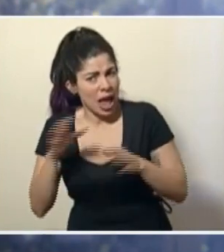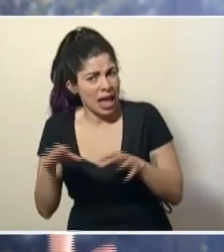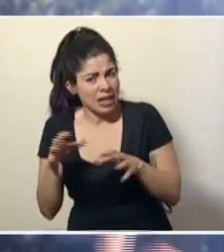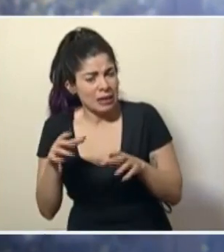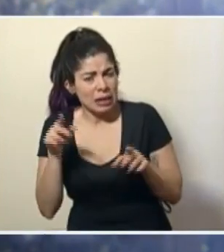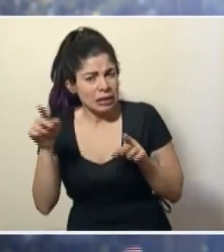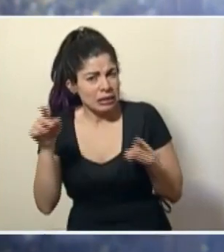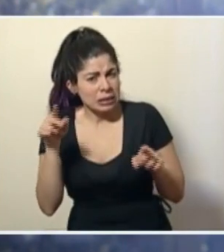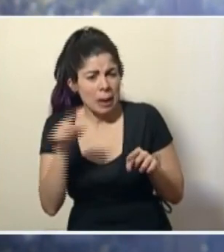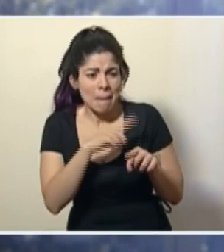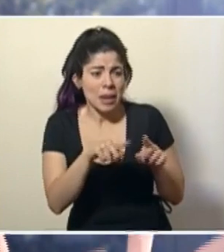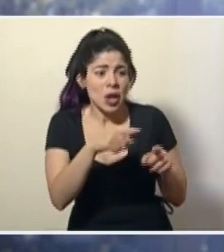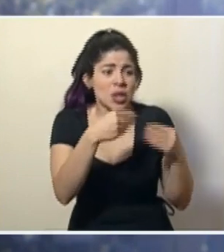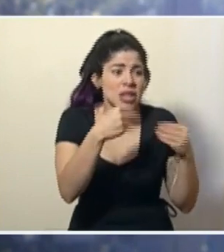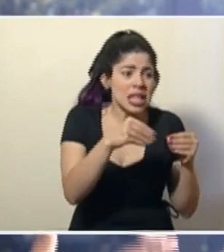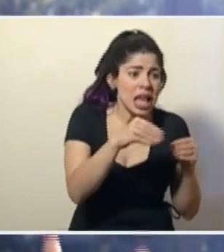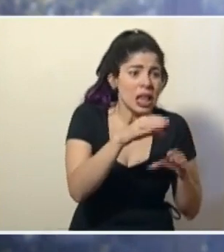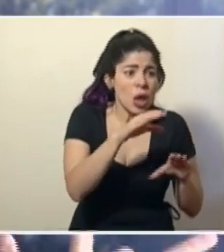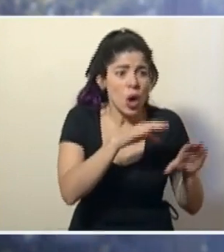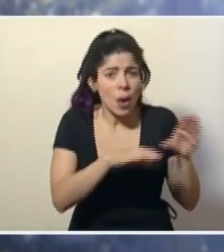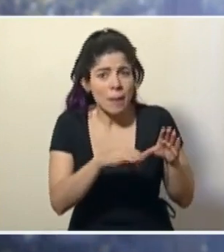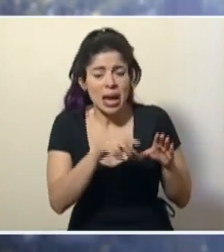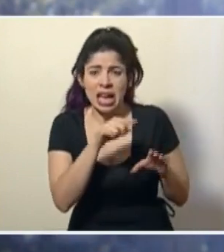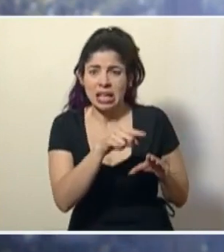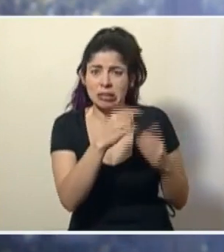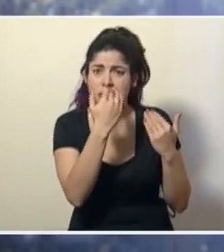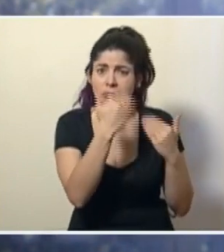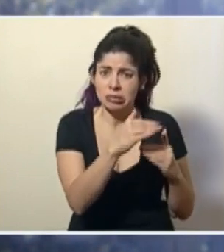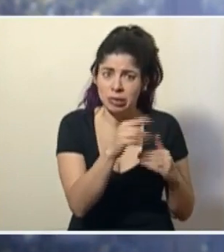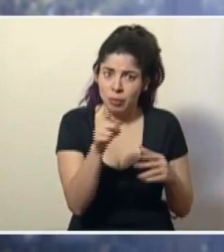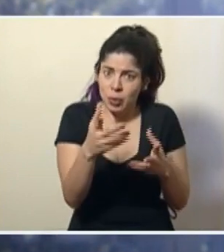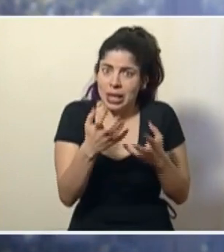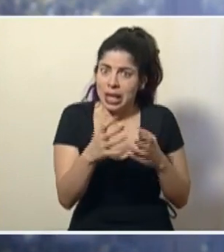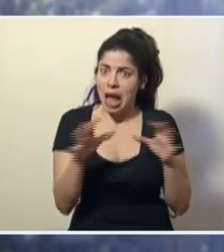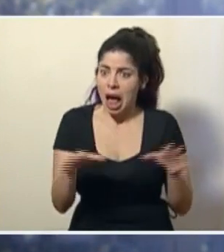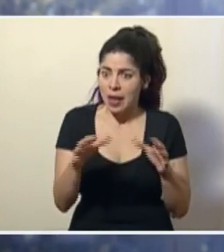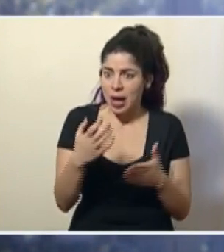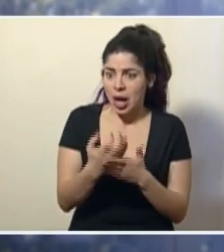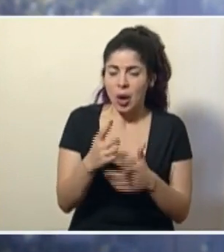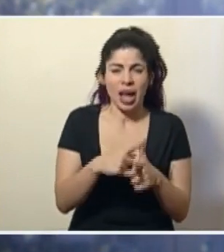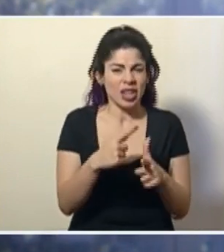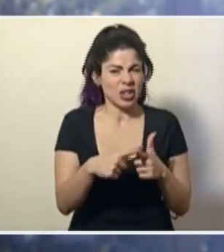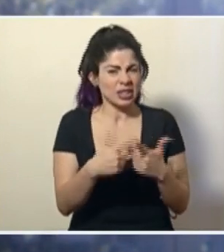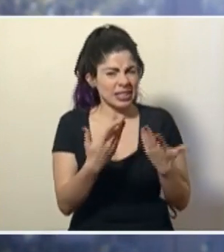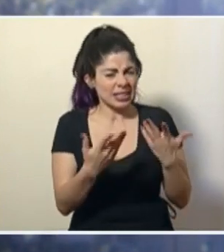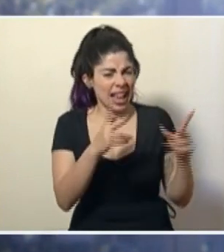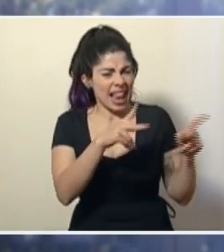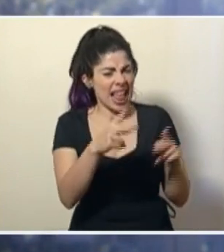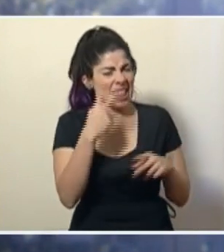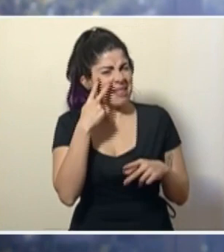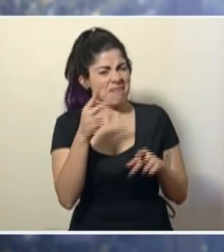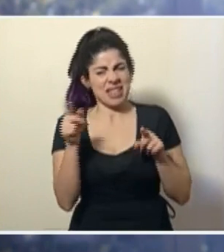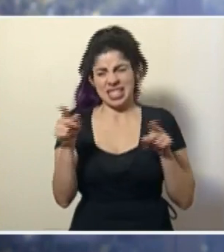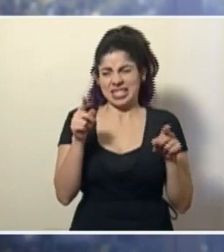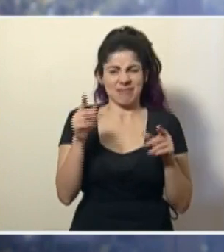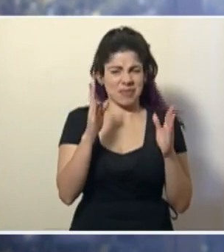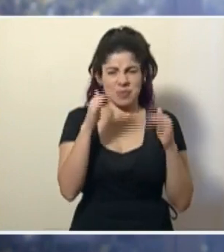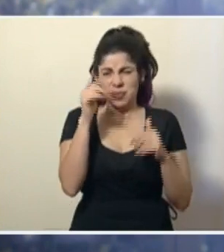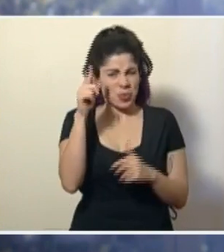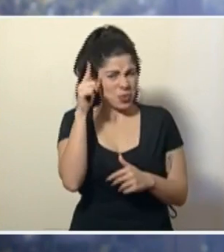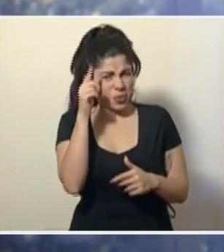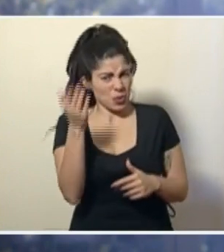reactivación, pero no para tiendas y comercios y lo que ustedes están tratando de reactivar aquí. Entonces, por eso es que la gente ve un poco el sinsentido